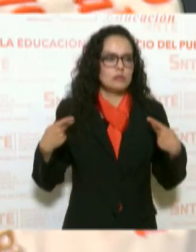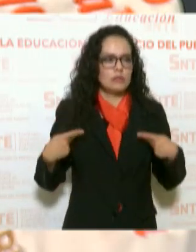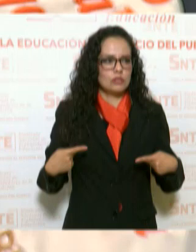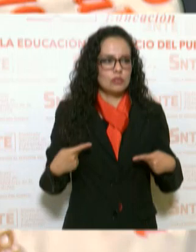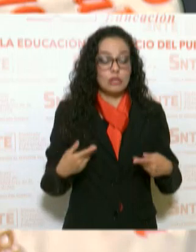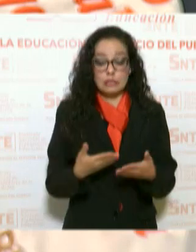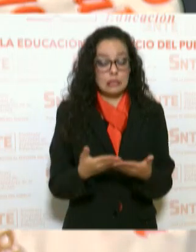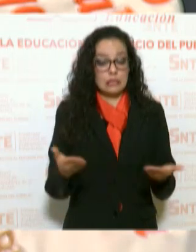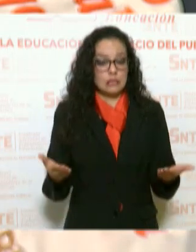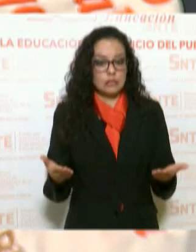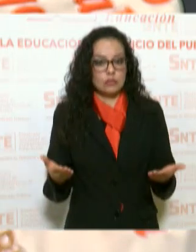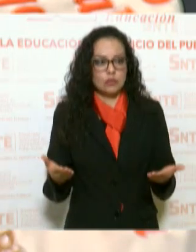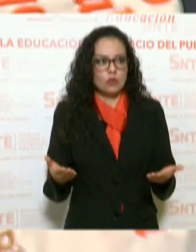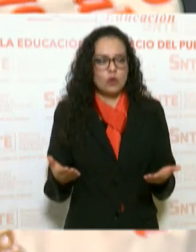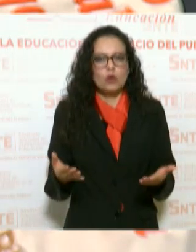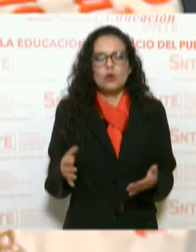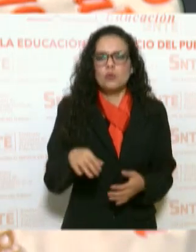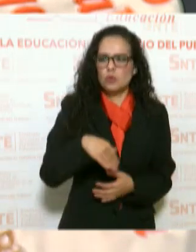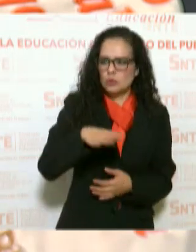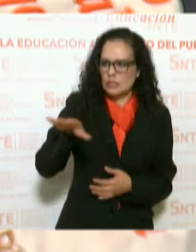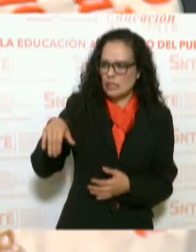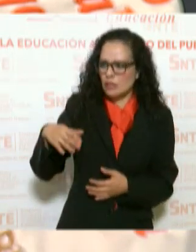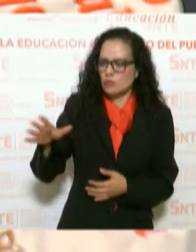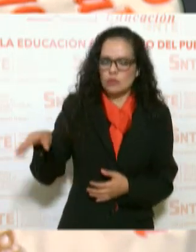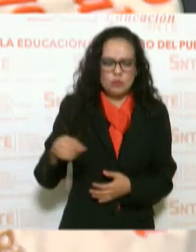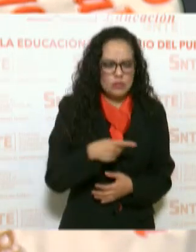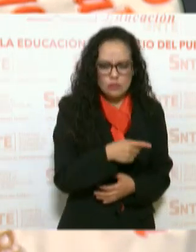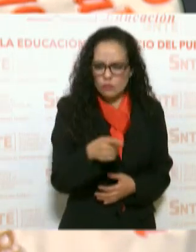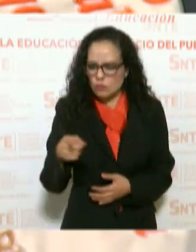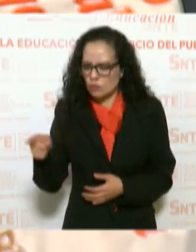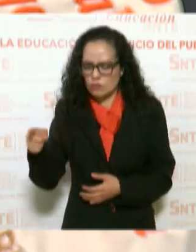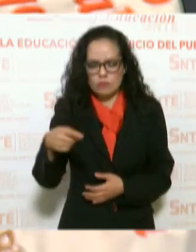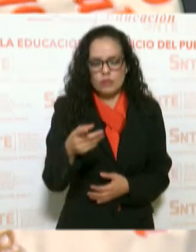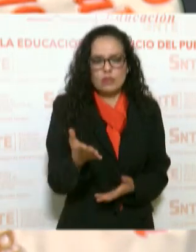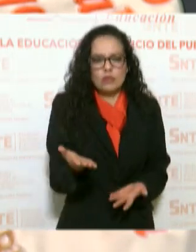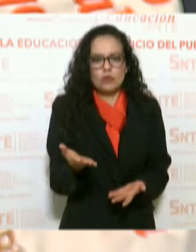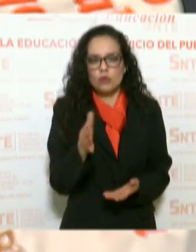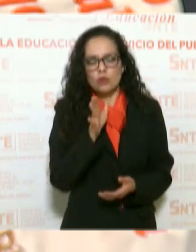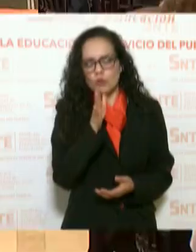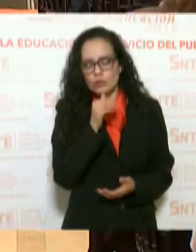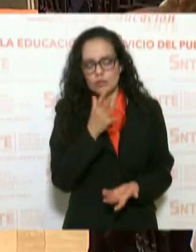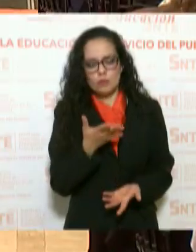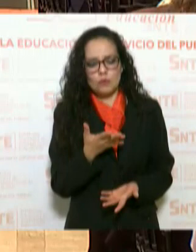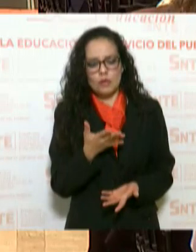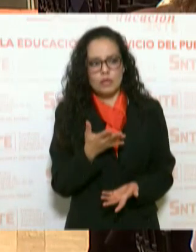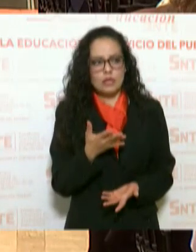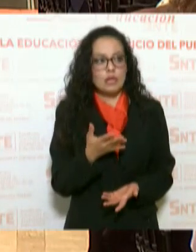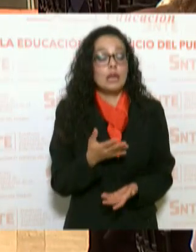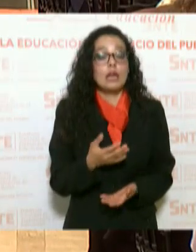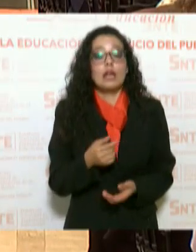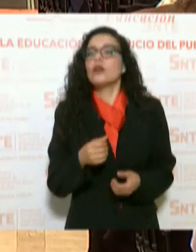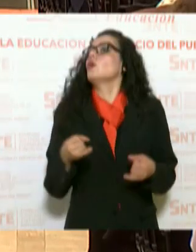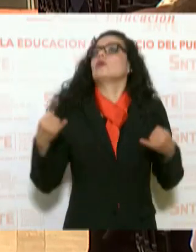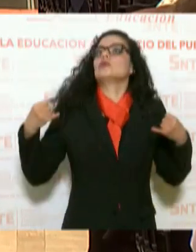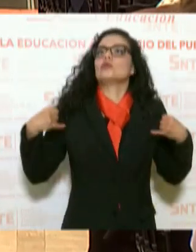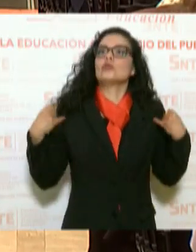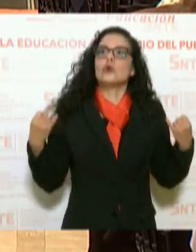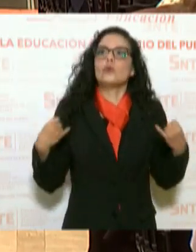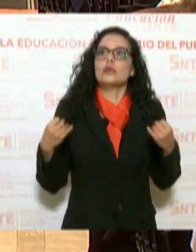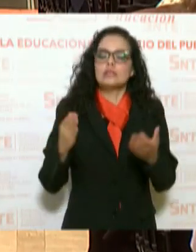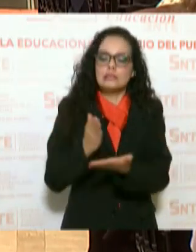un rastreo. La gente joven y los adultos han sido excluidos de la educación con todo esto de